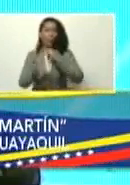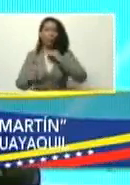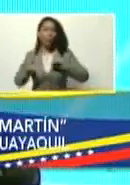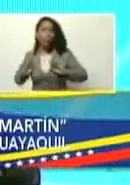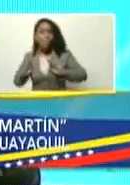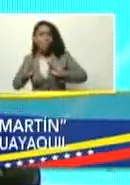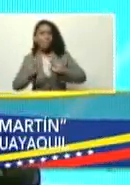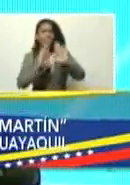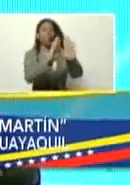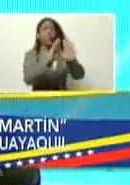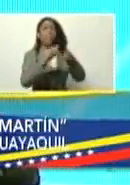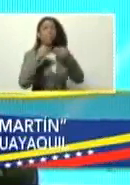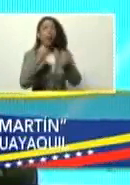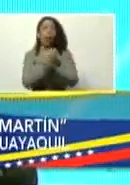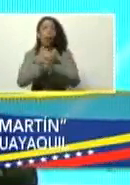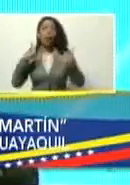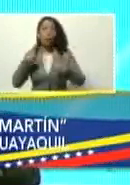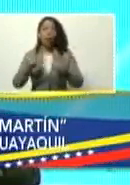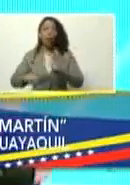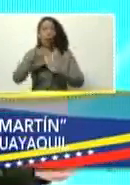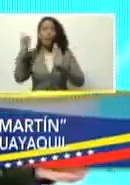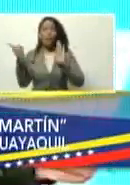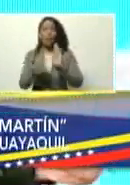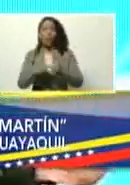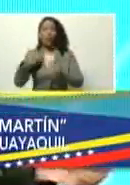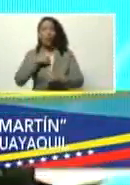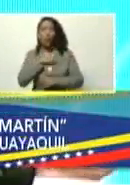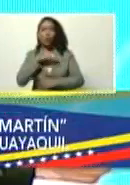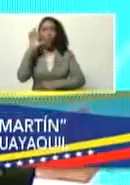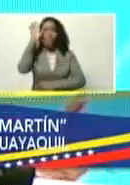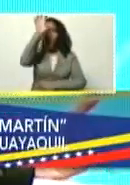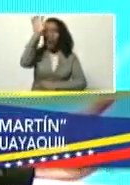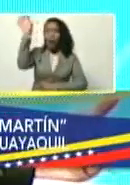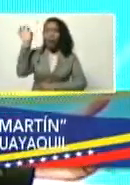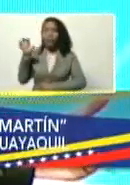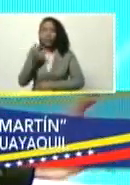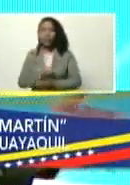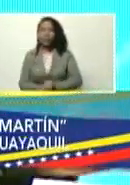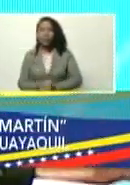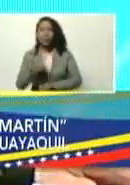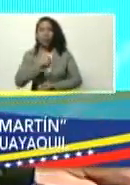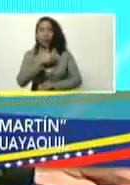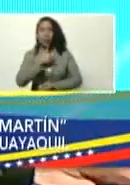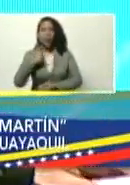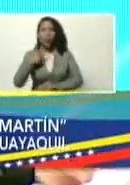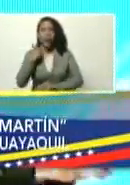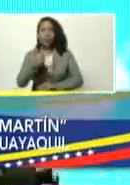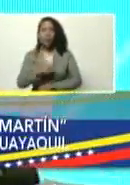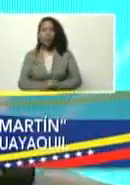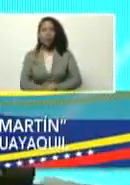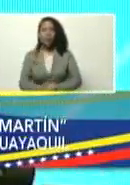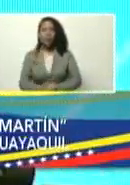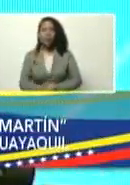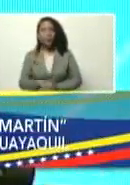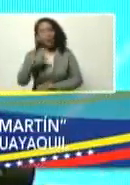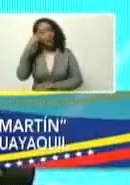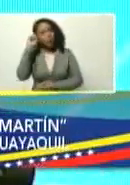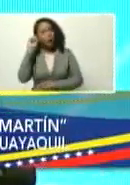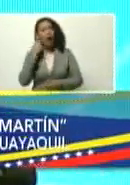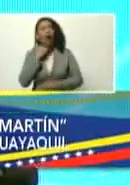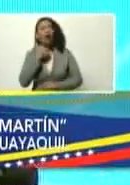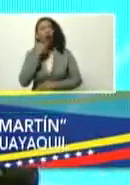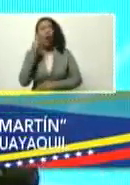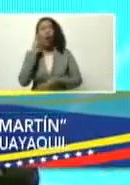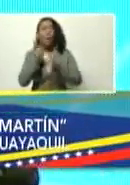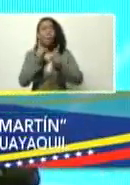empujón para la liberación definitiva de nuestras naciones. Y quiero decirles, recordar algunas de las